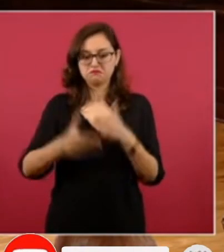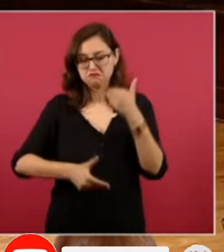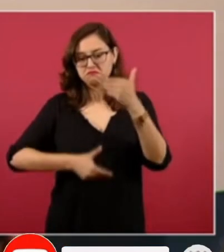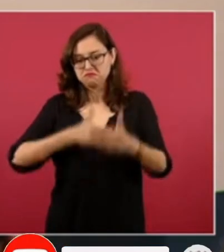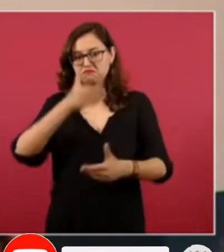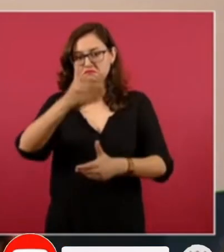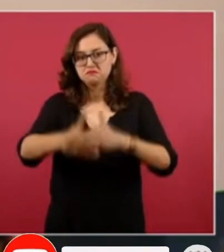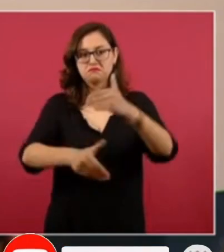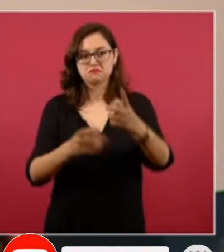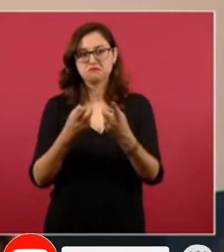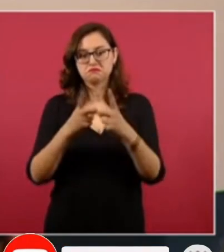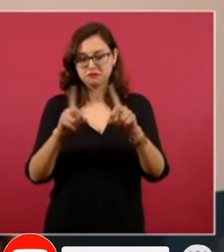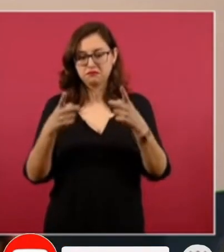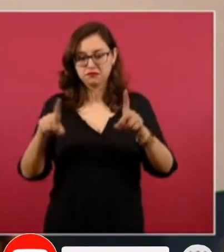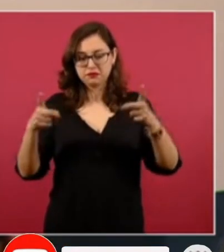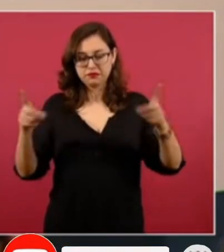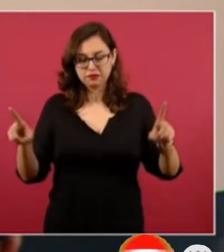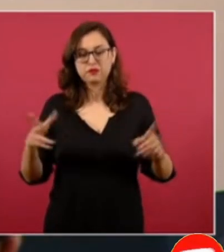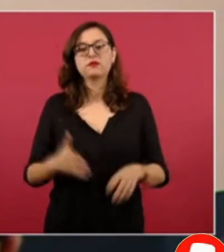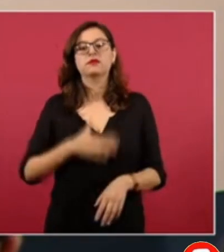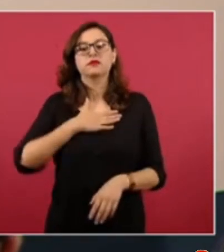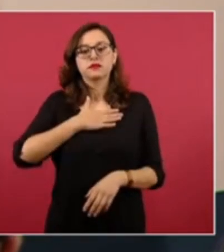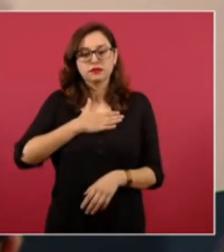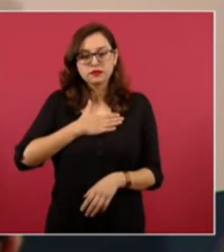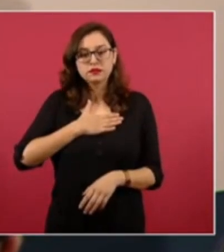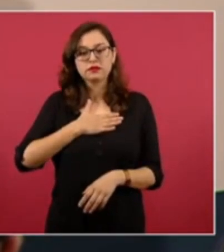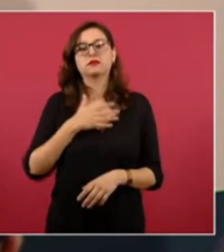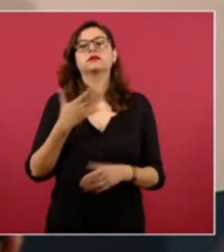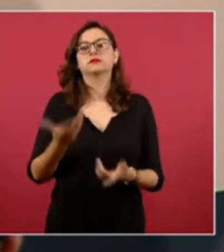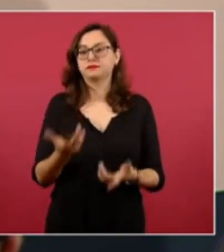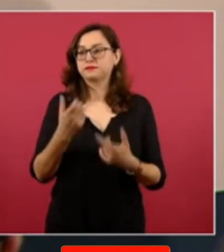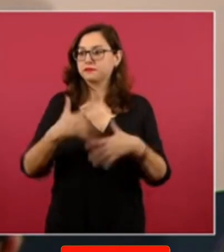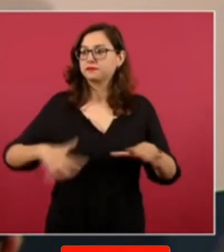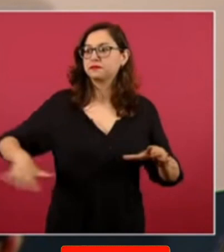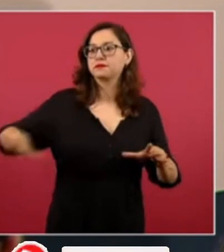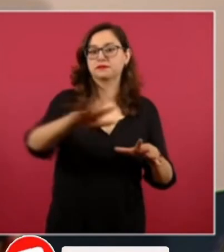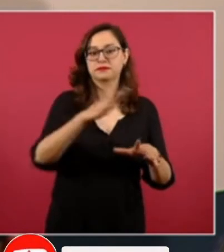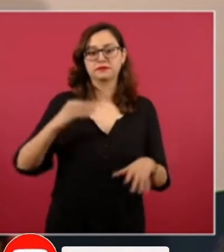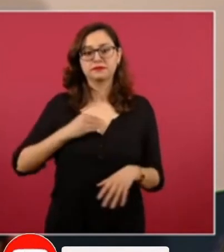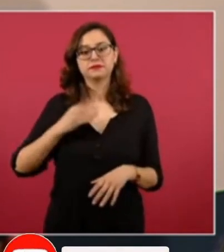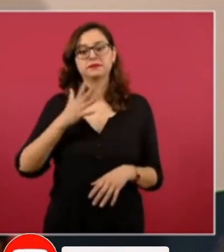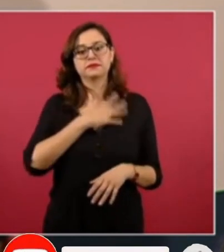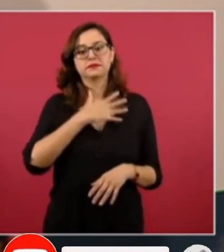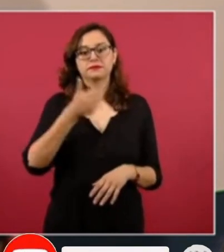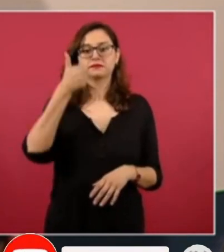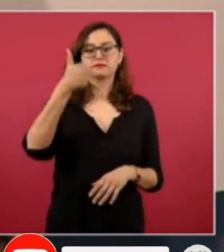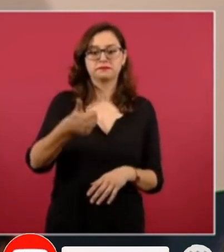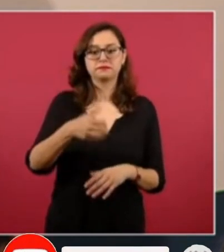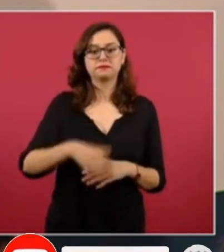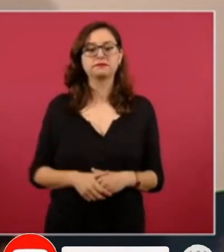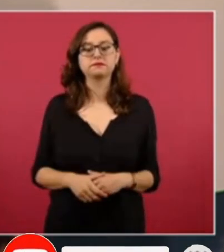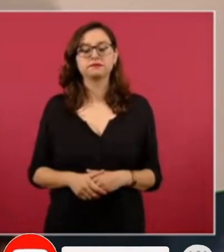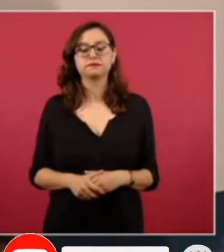progresando con justicia y con bienestar para todos.